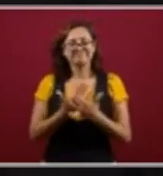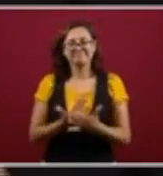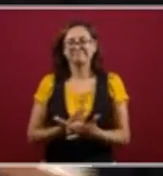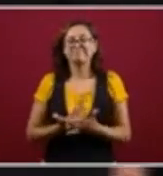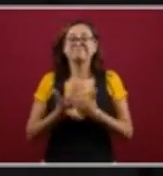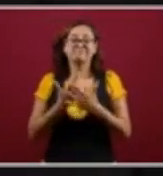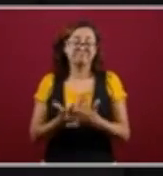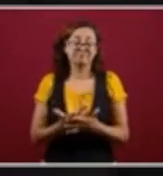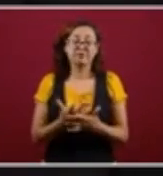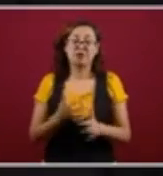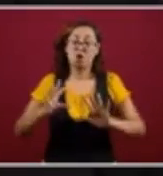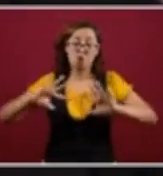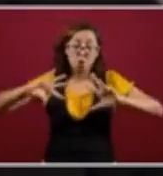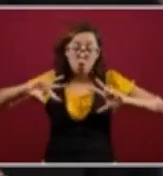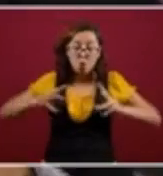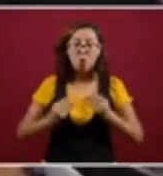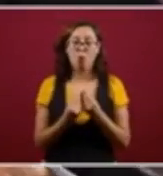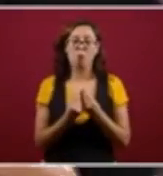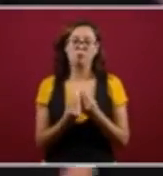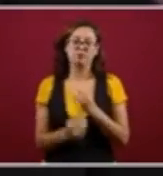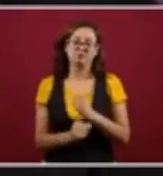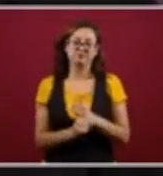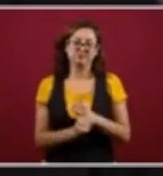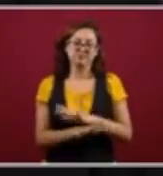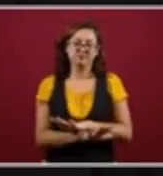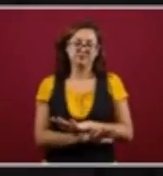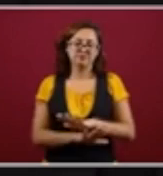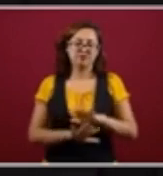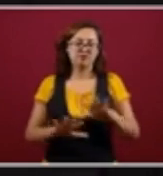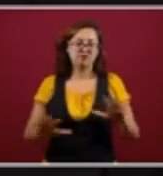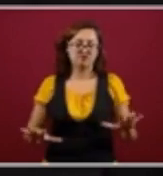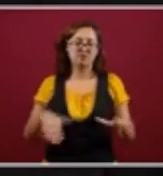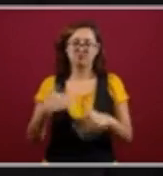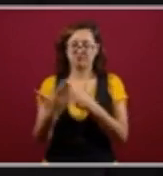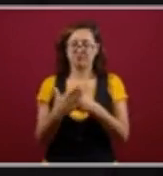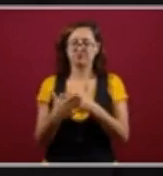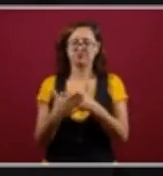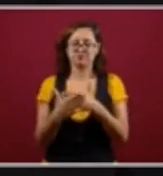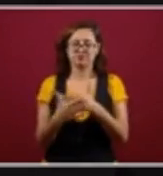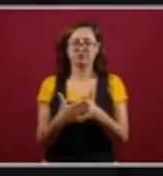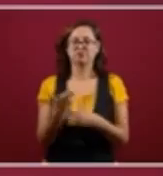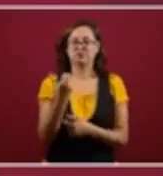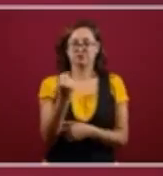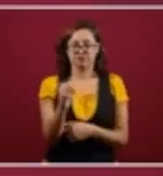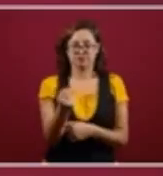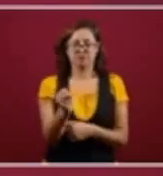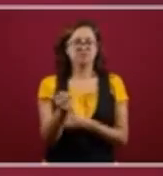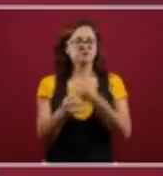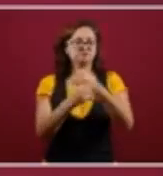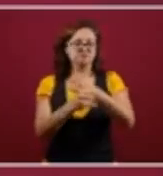el informe que vamos a presentar en septiembre